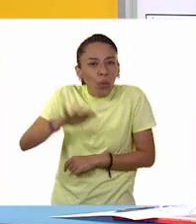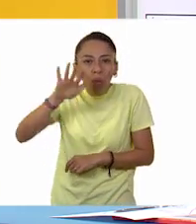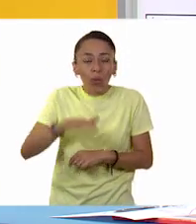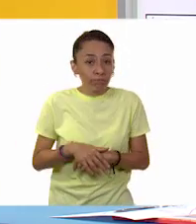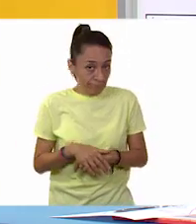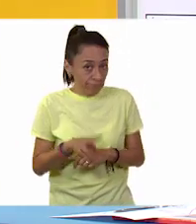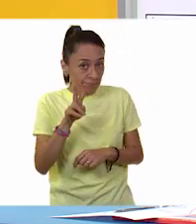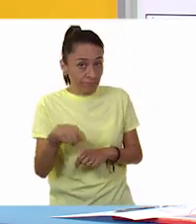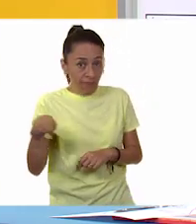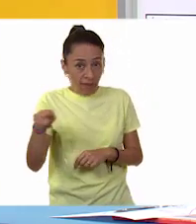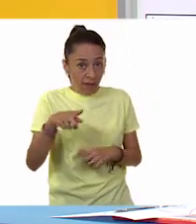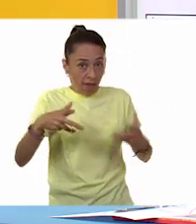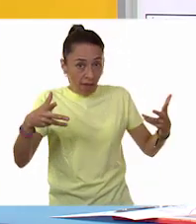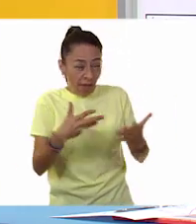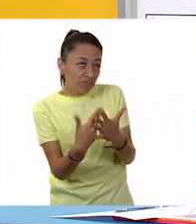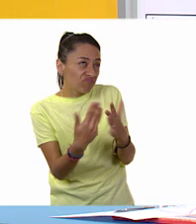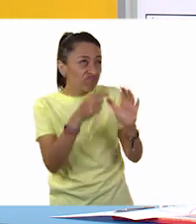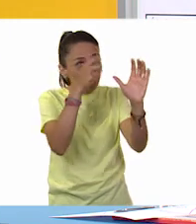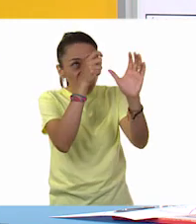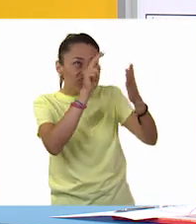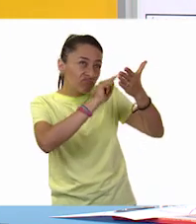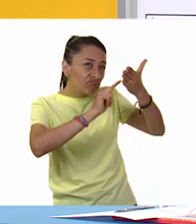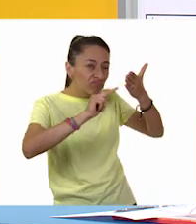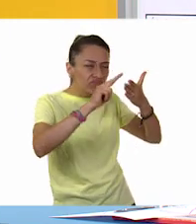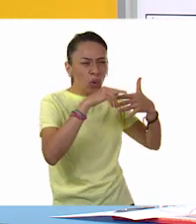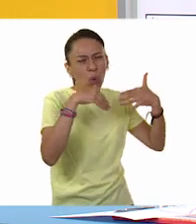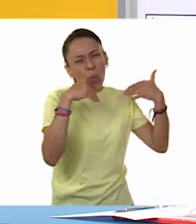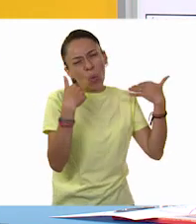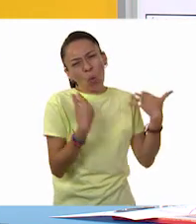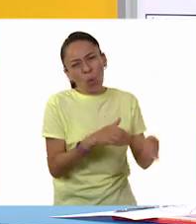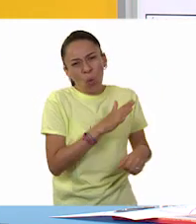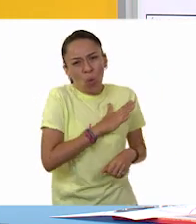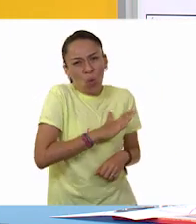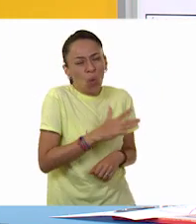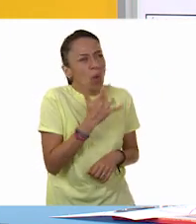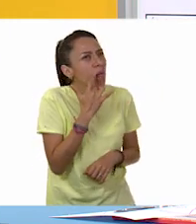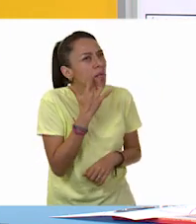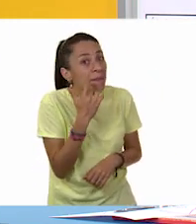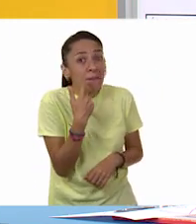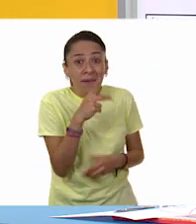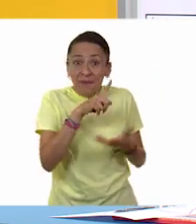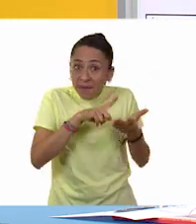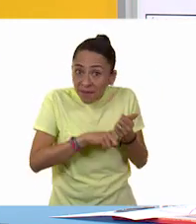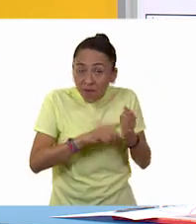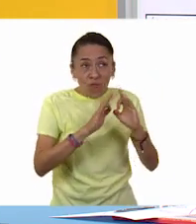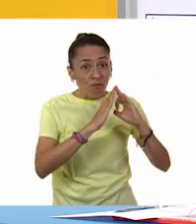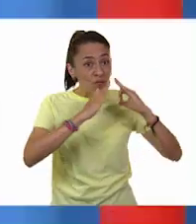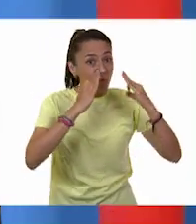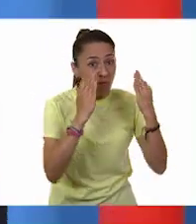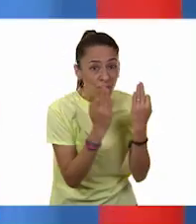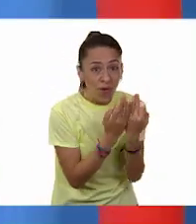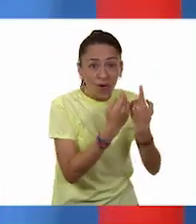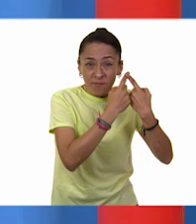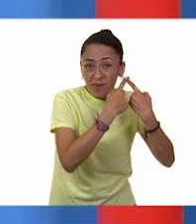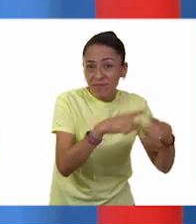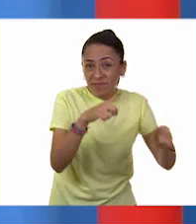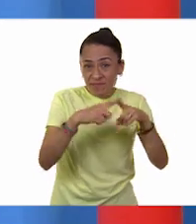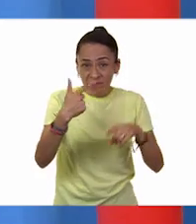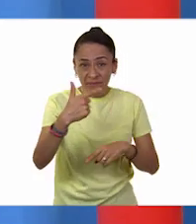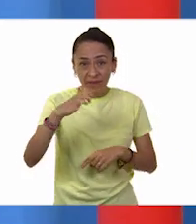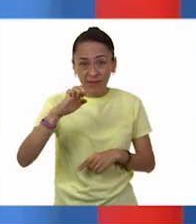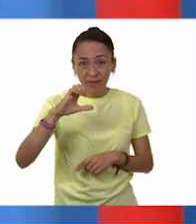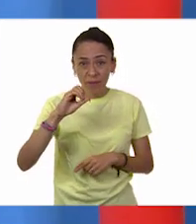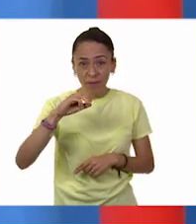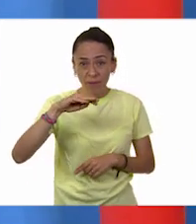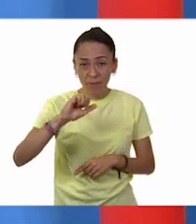de sus obras, pudimos ver cómo la geometría está presente en muchos espacios. Así es, podríamos